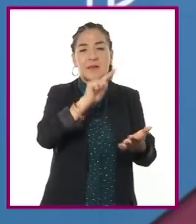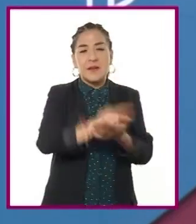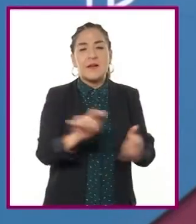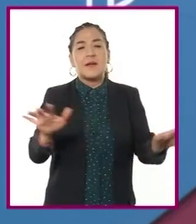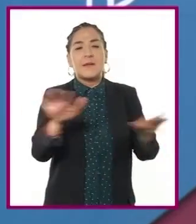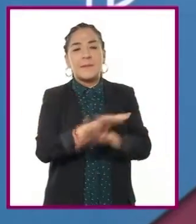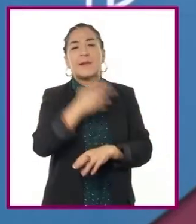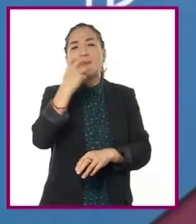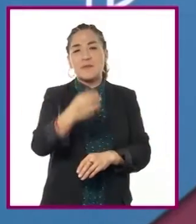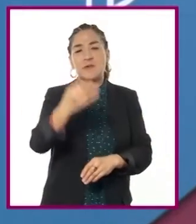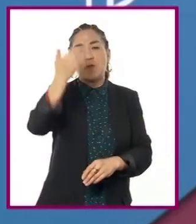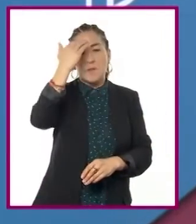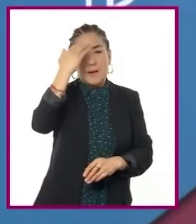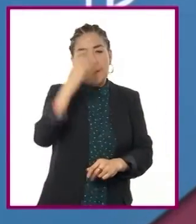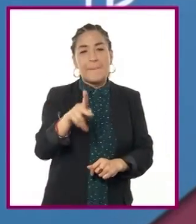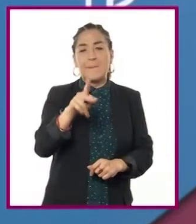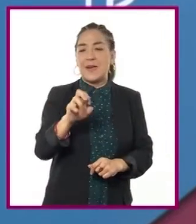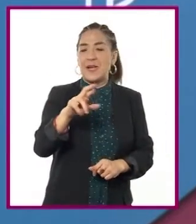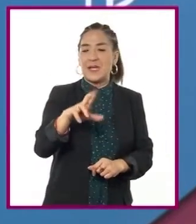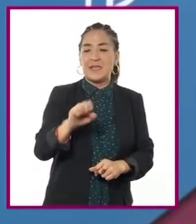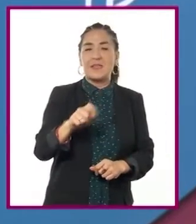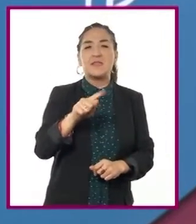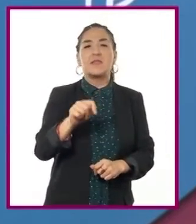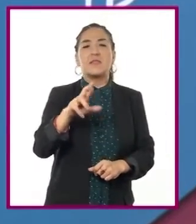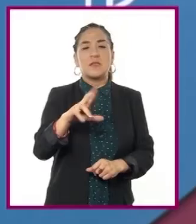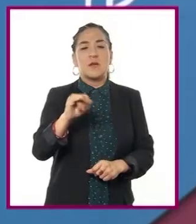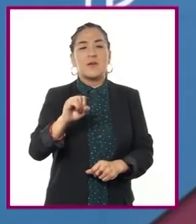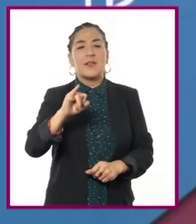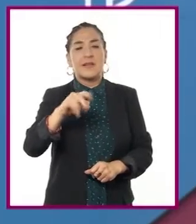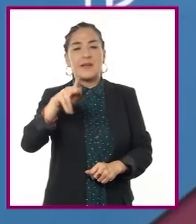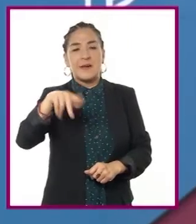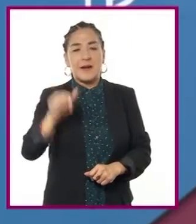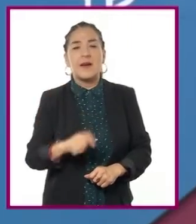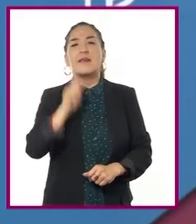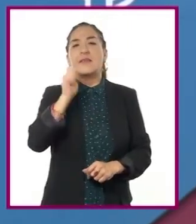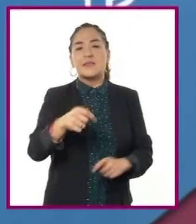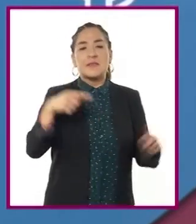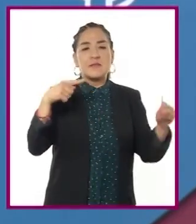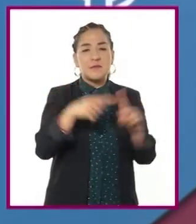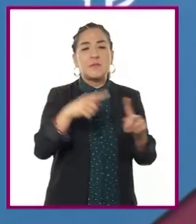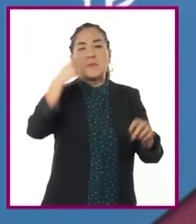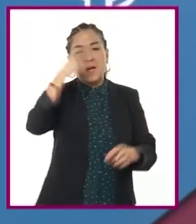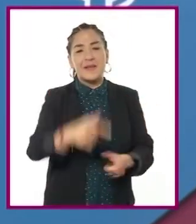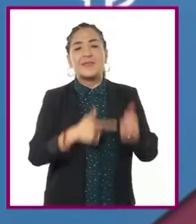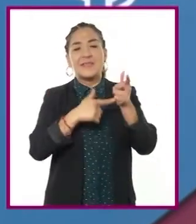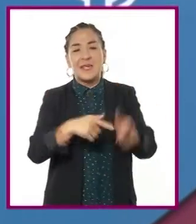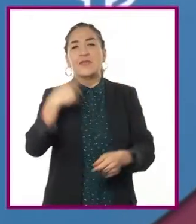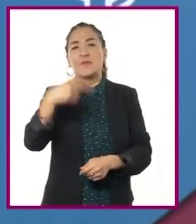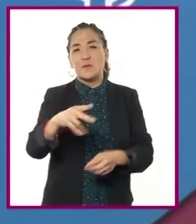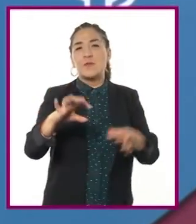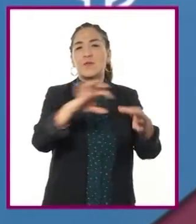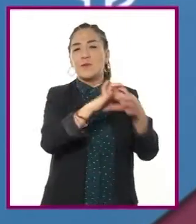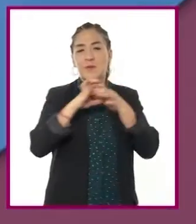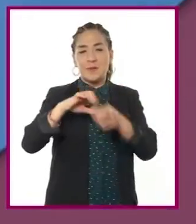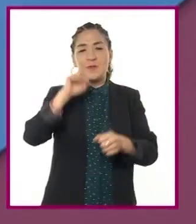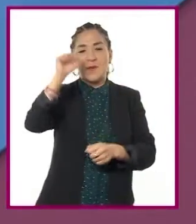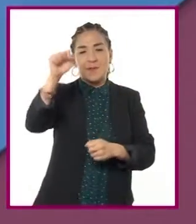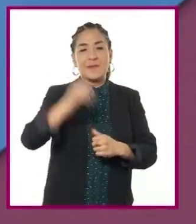sería conocida como perestroika y que intentaba mantener la existencia de la Unión Soviética.